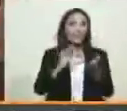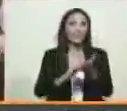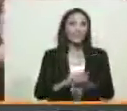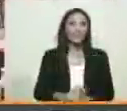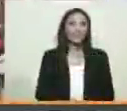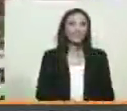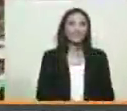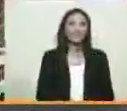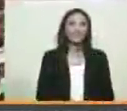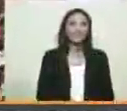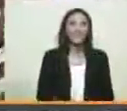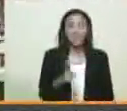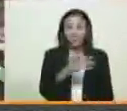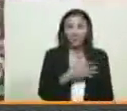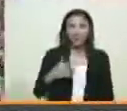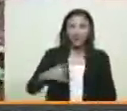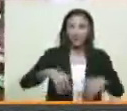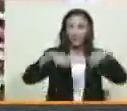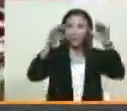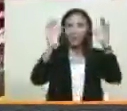¿Quieren hacer una ola?